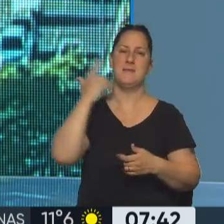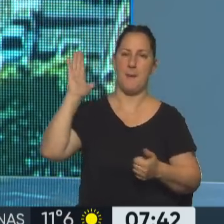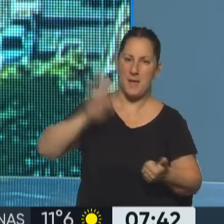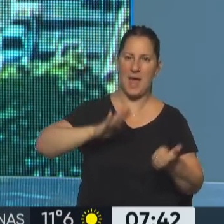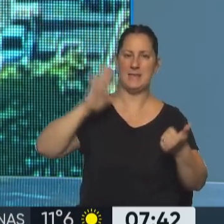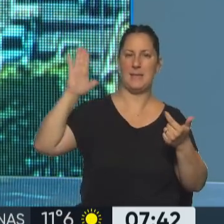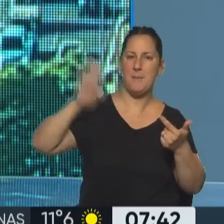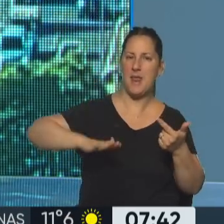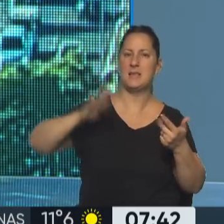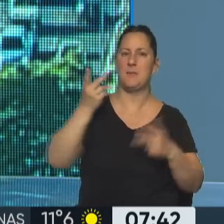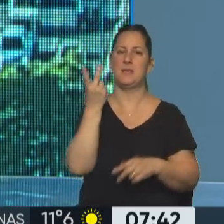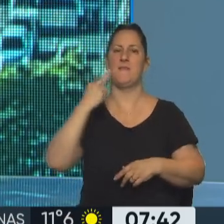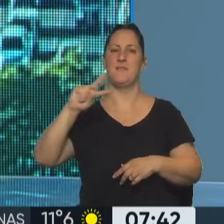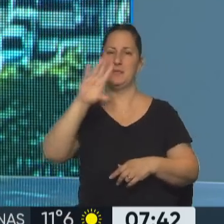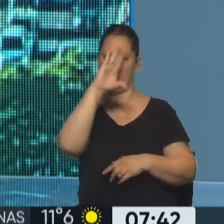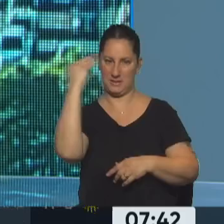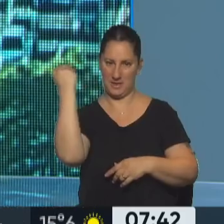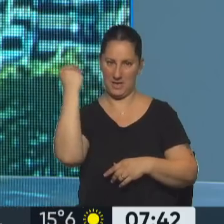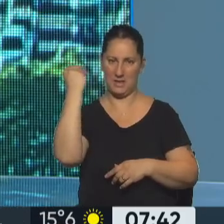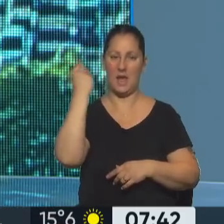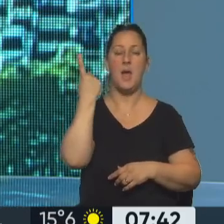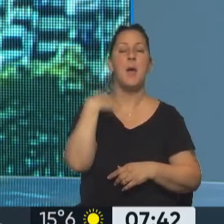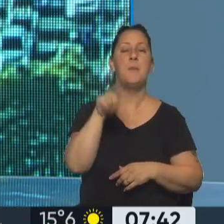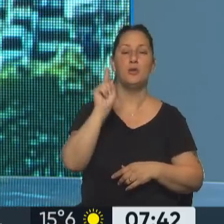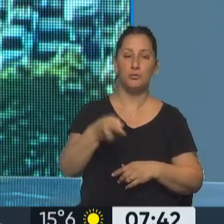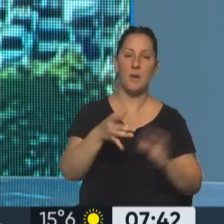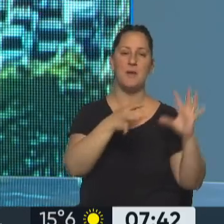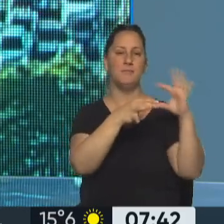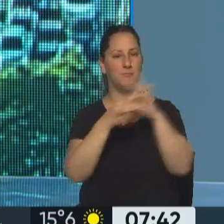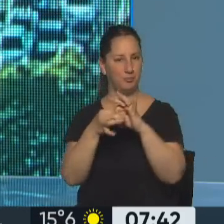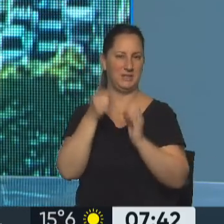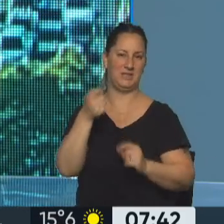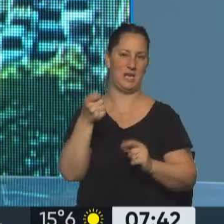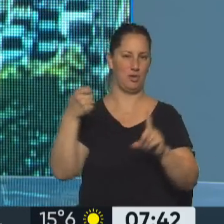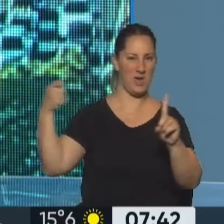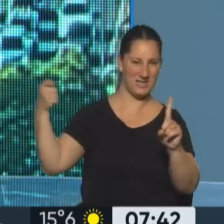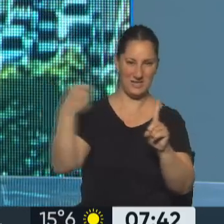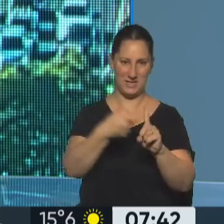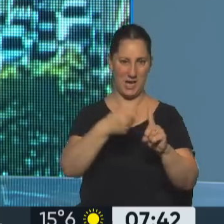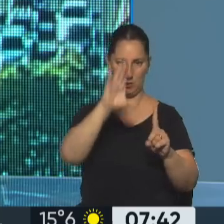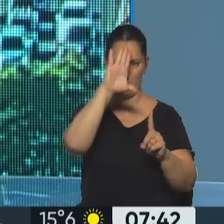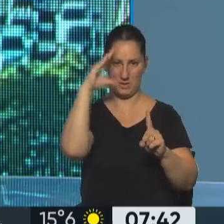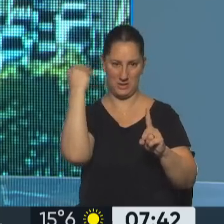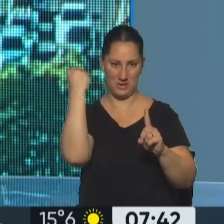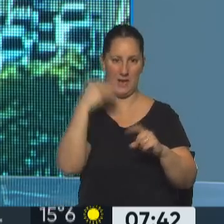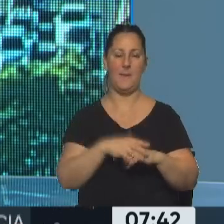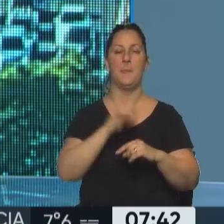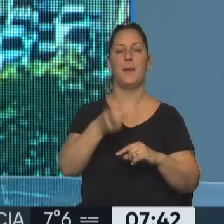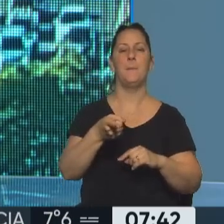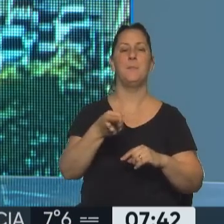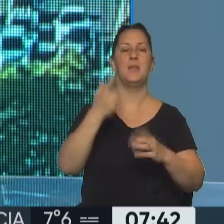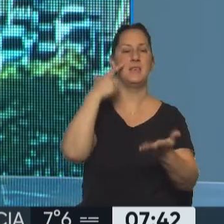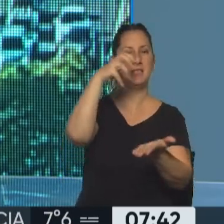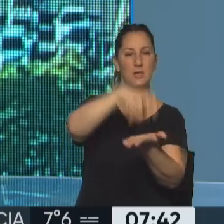la vicepresidenta Cristina Fernández de Kirchner, pero el linkeo también con el intento de magnicidio y además otros hechos. El escrache al